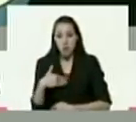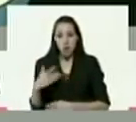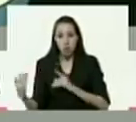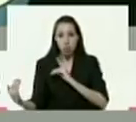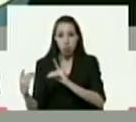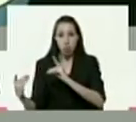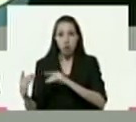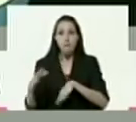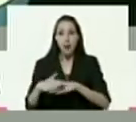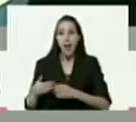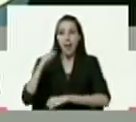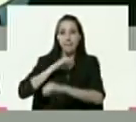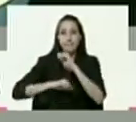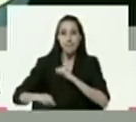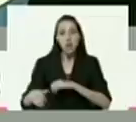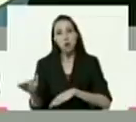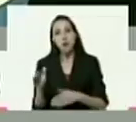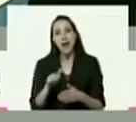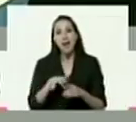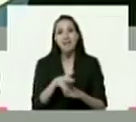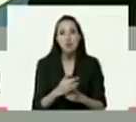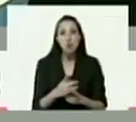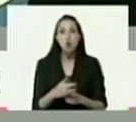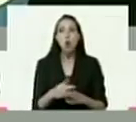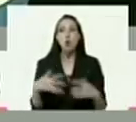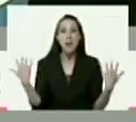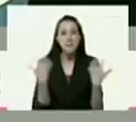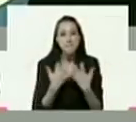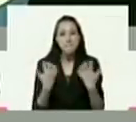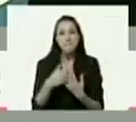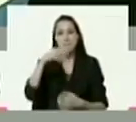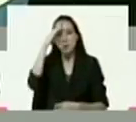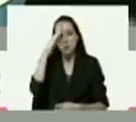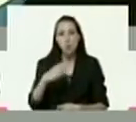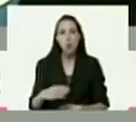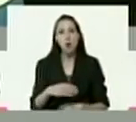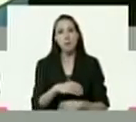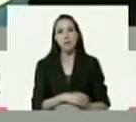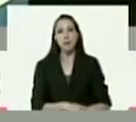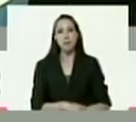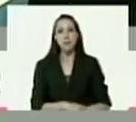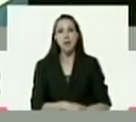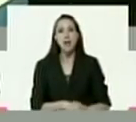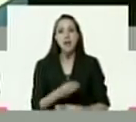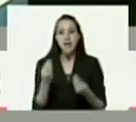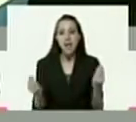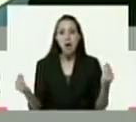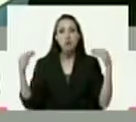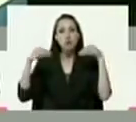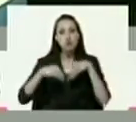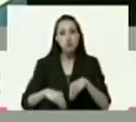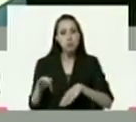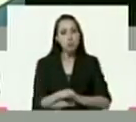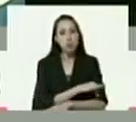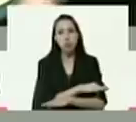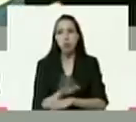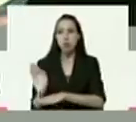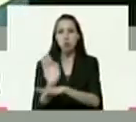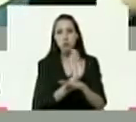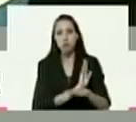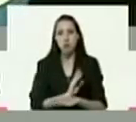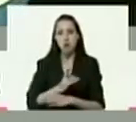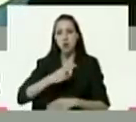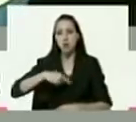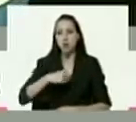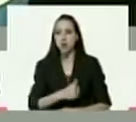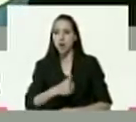una situación que pueda llevarnos a un conflicto militar, para poder coordinar la seguridad en la frontera, tanto de nuestro territorio como en